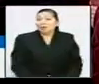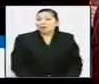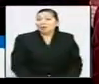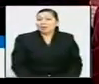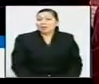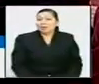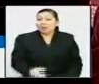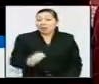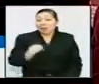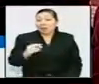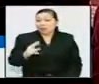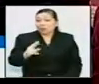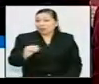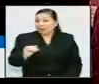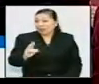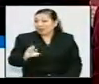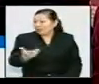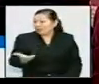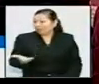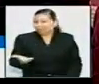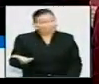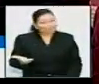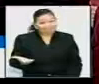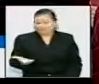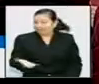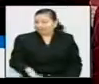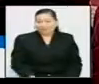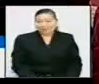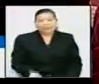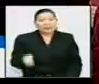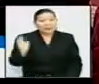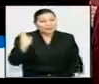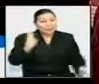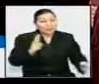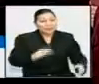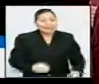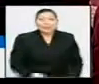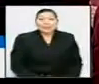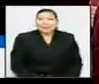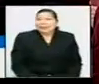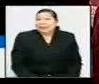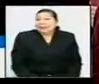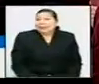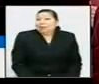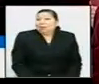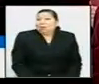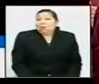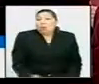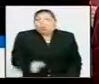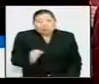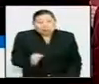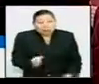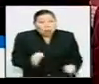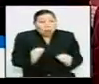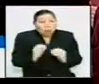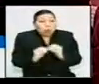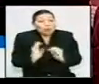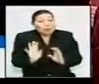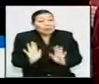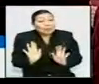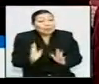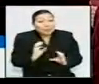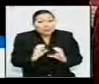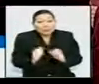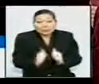gobiernan la Contraloría de la República. Y eso es preocupante. No le puedo decir que es un arreglaje, pero sí es